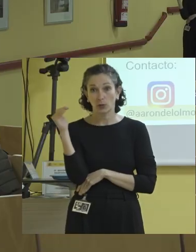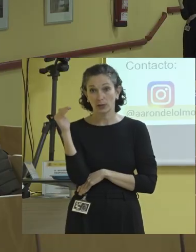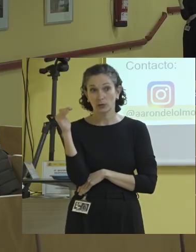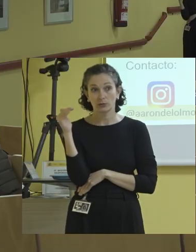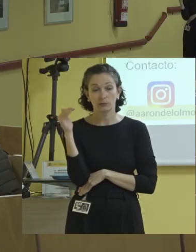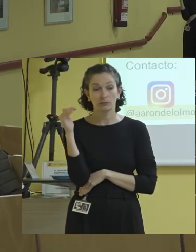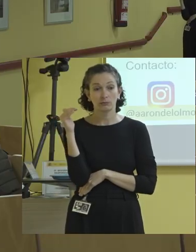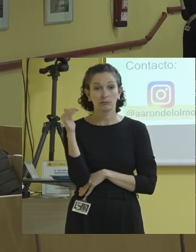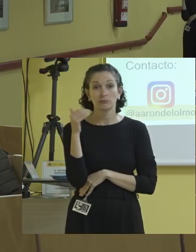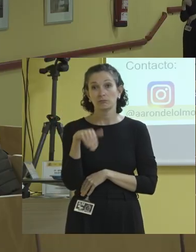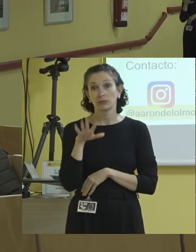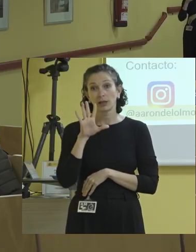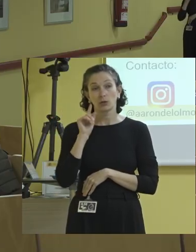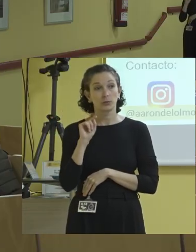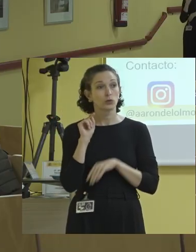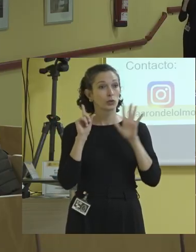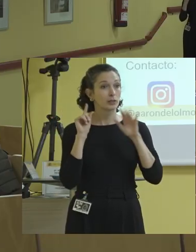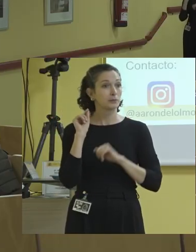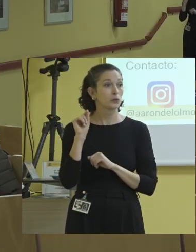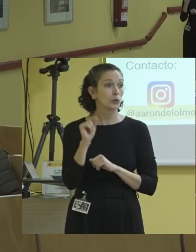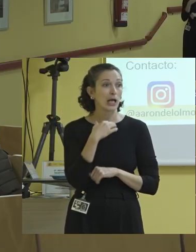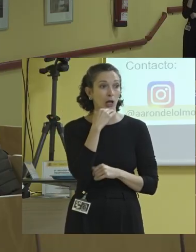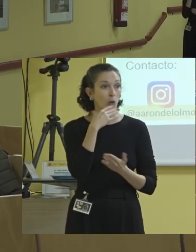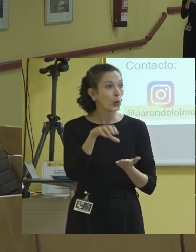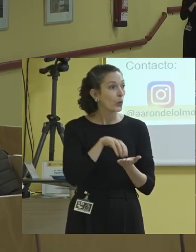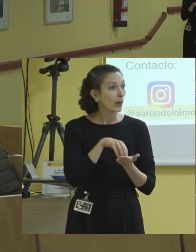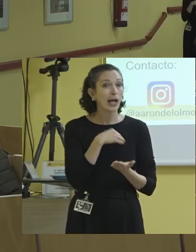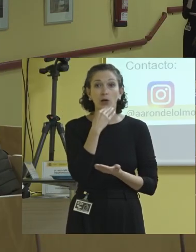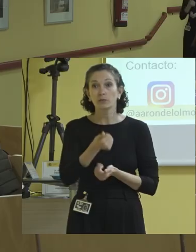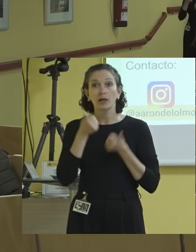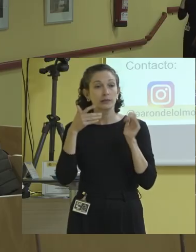o 6 minutillos. ¿Alguna duda, ampliación?